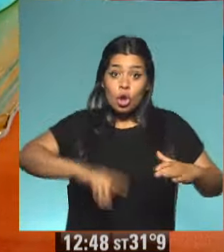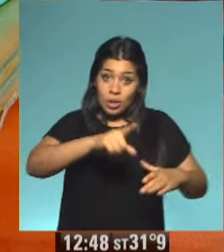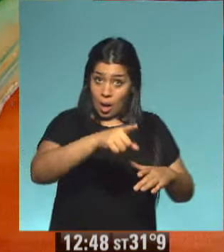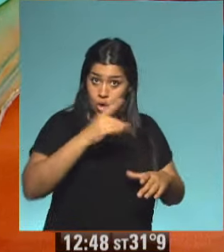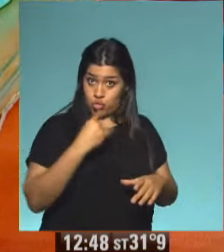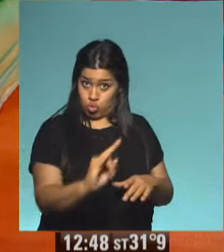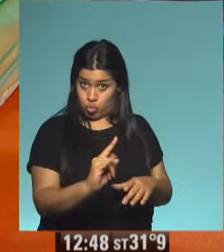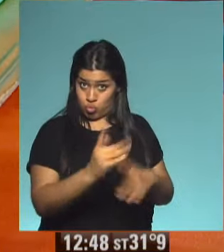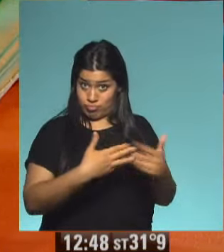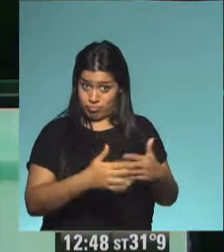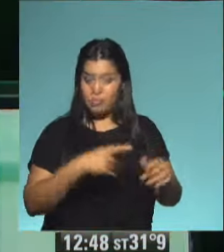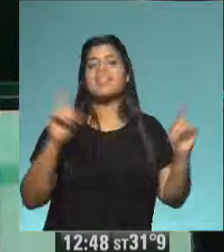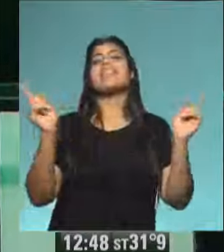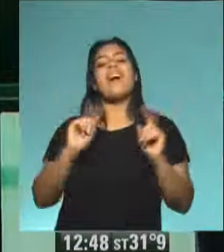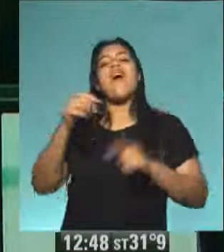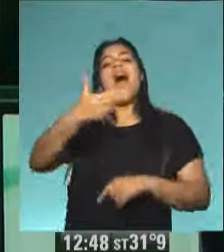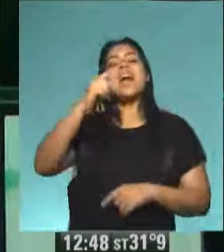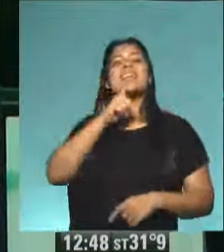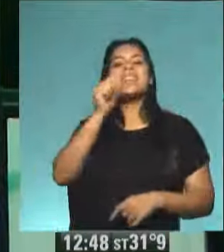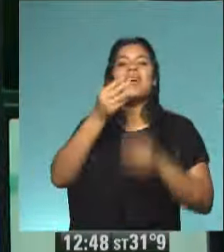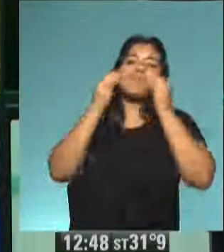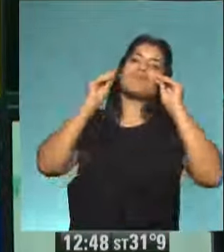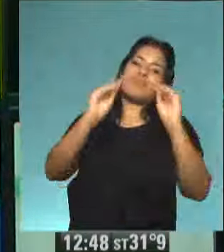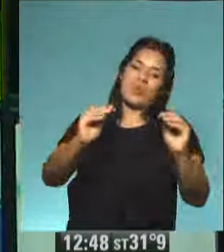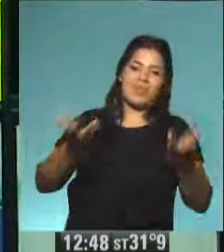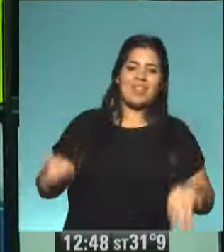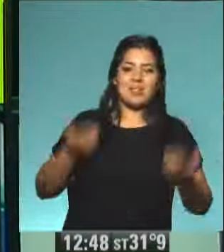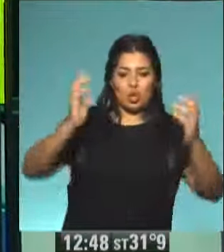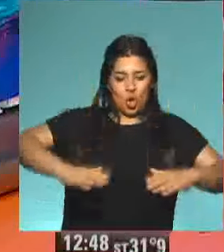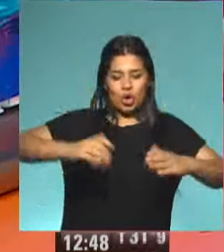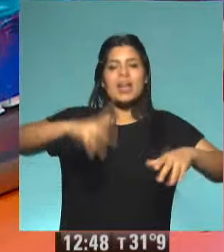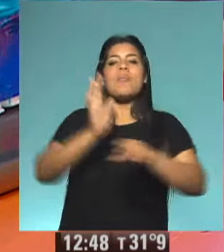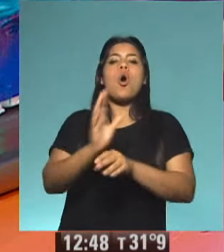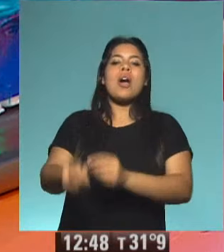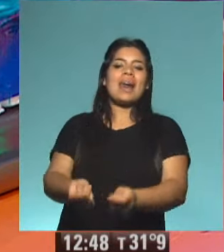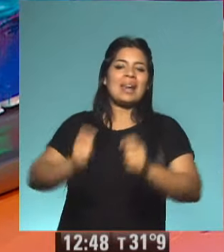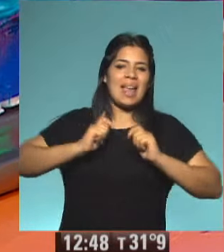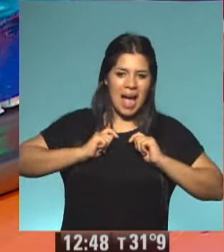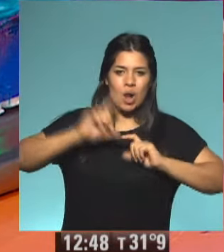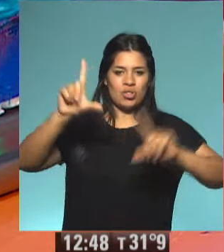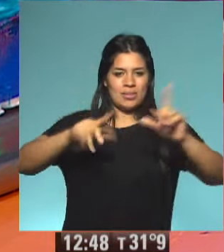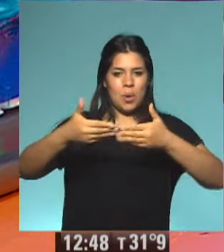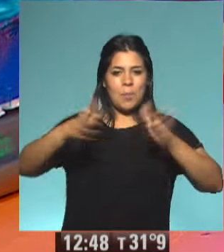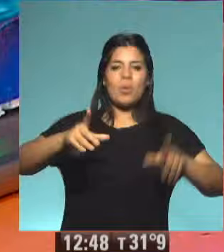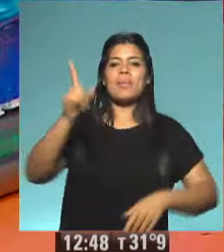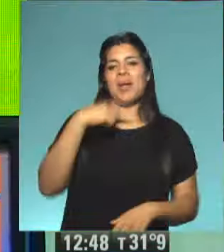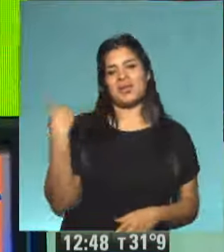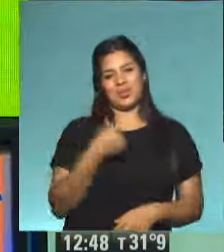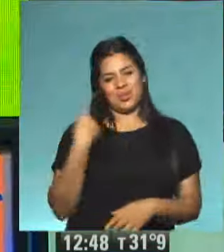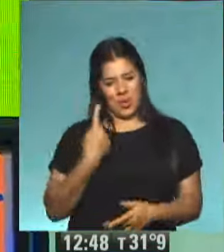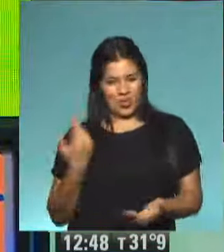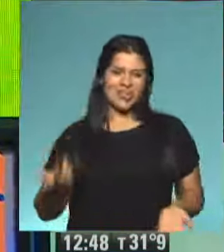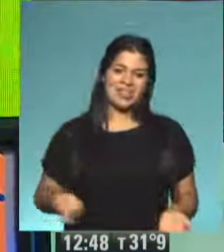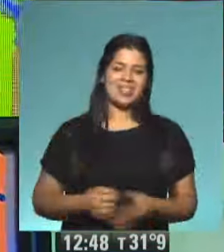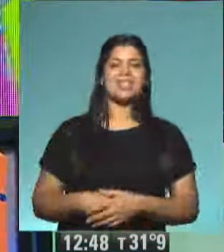yo no las hice. Las trajo Anita, a la que le mandamos un beso. Un beso muy grande. Esta torta es un regalo de la televisión pública para todos nosotros y nosotras.